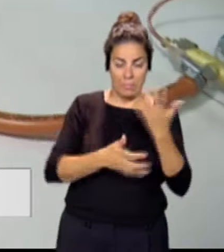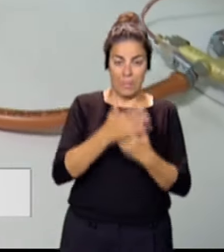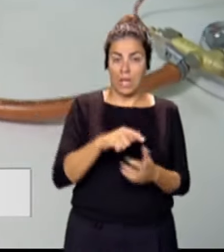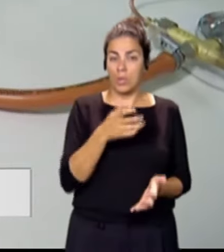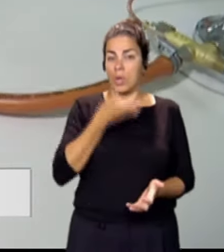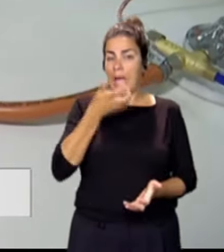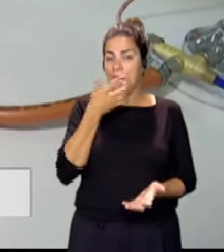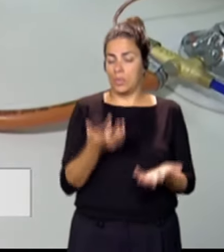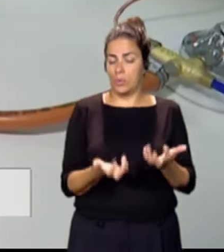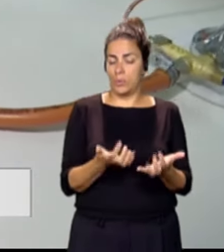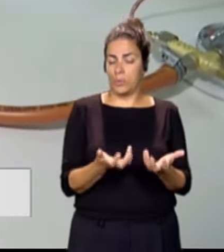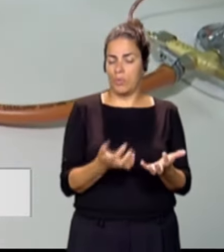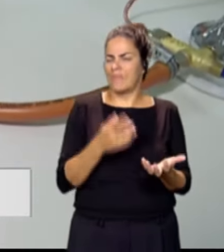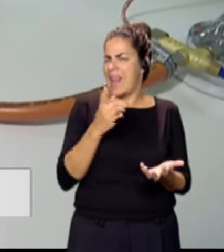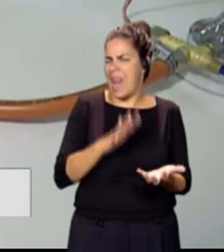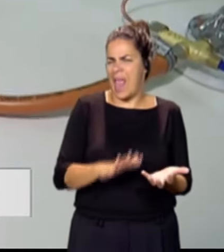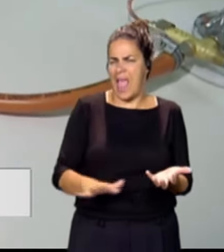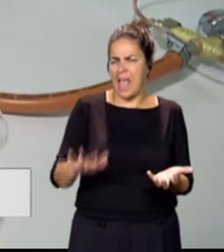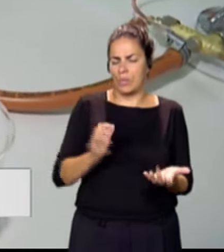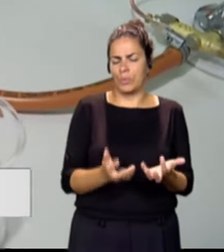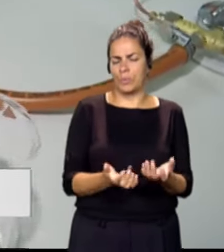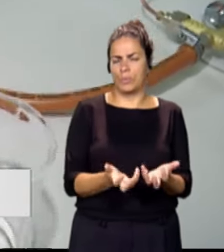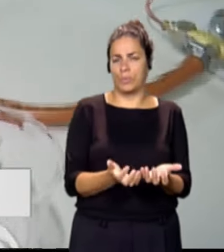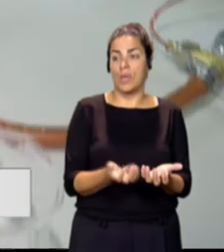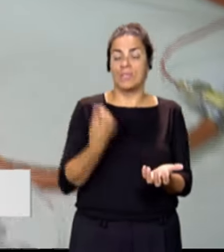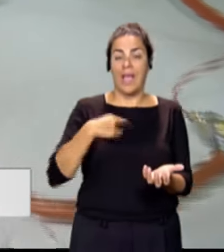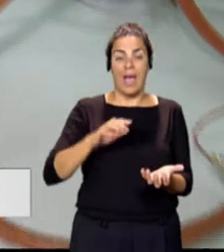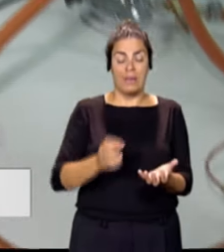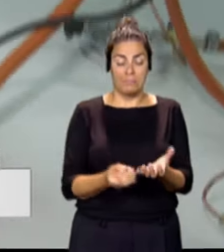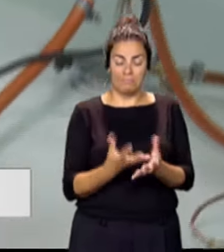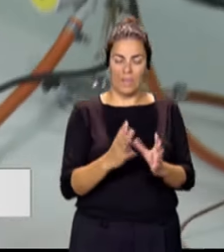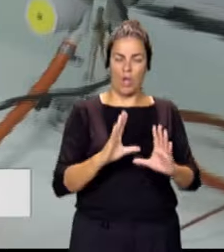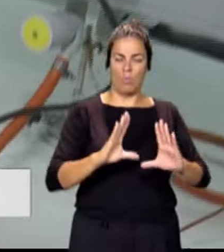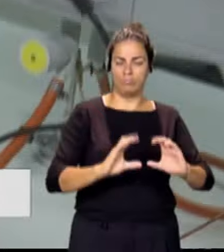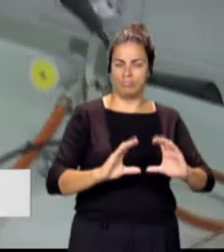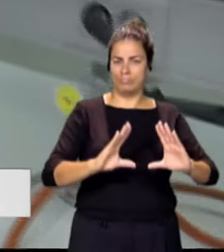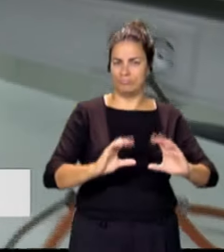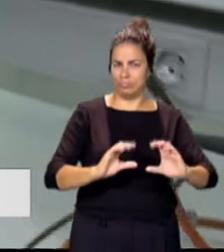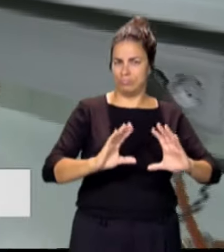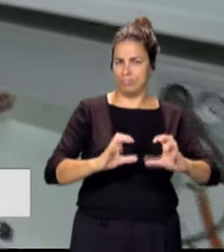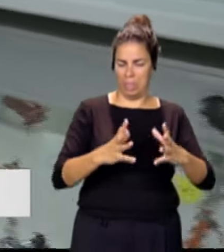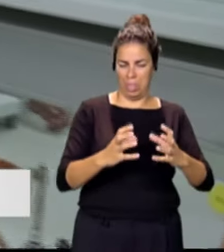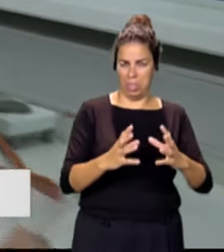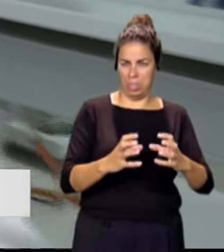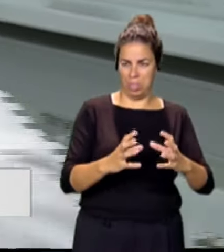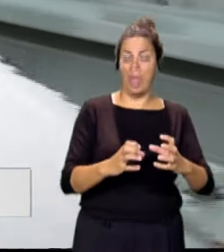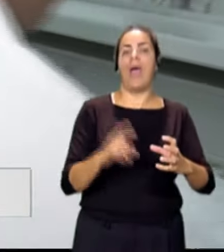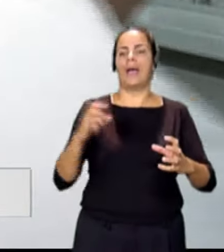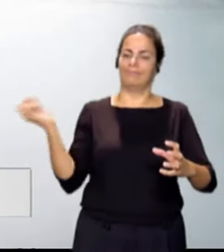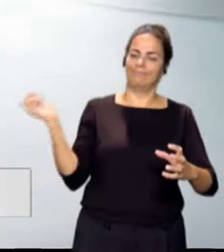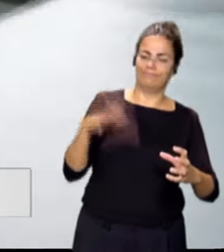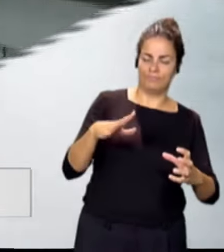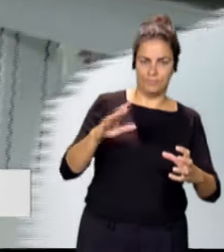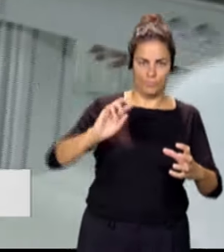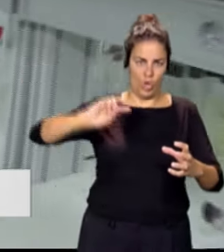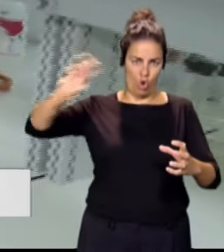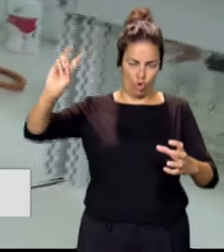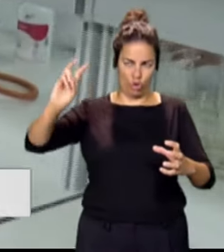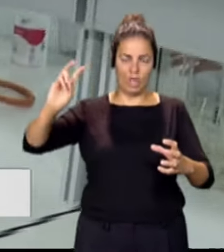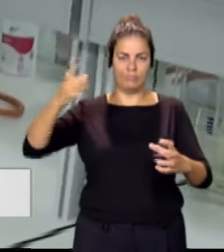empiece a a quedarse como una especie de Esponja pues se le añadirá los siguientes materiales